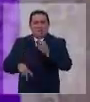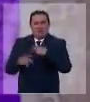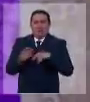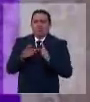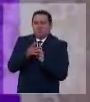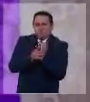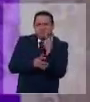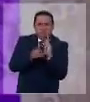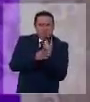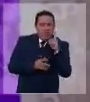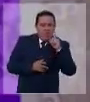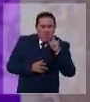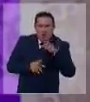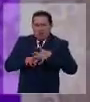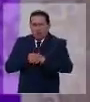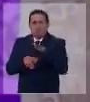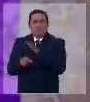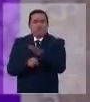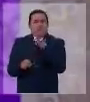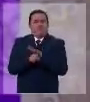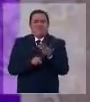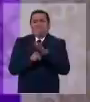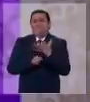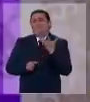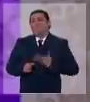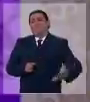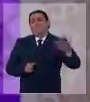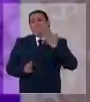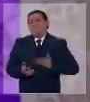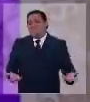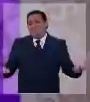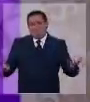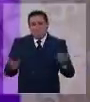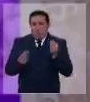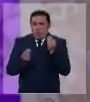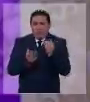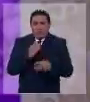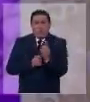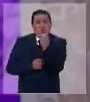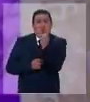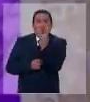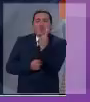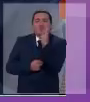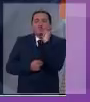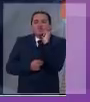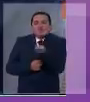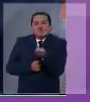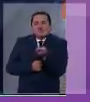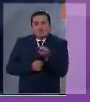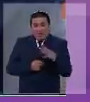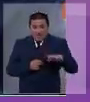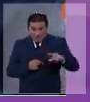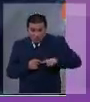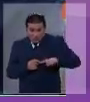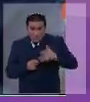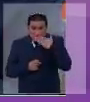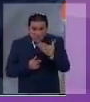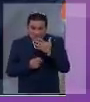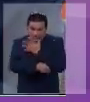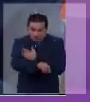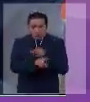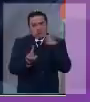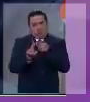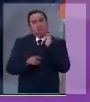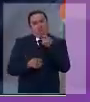hace falta, y va a haber pronto, muy pronto, es un buen gobierno. Candidato, somos uno de los países que menos recauda, ya no solo el parámetro